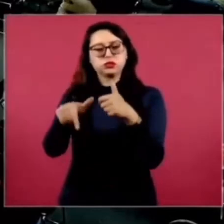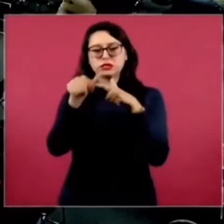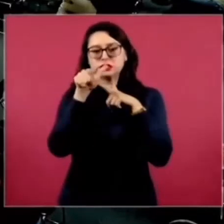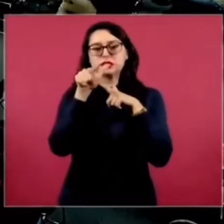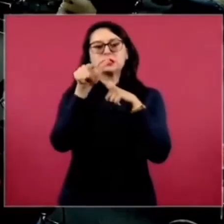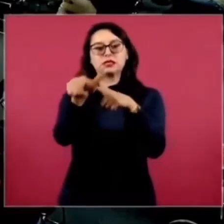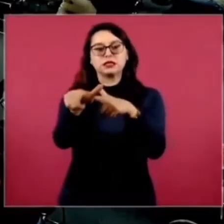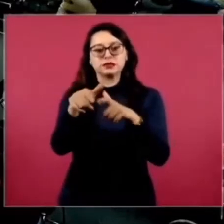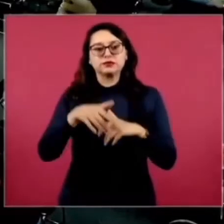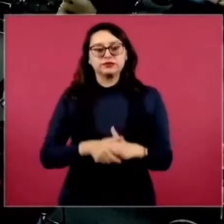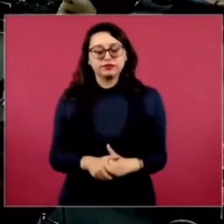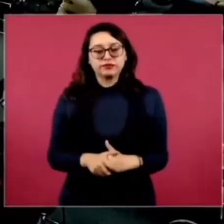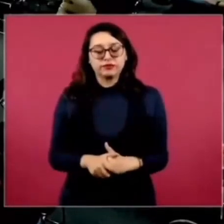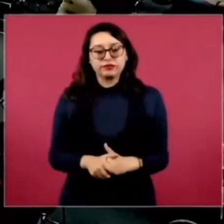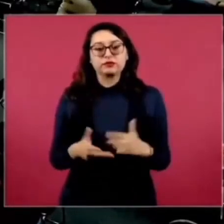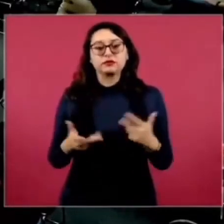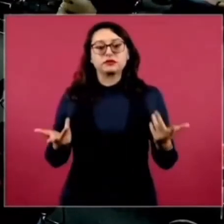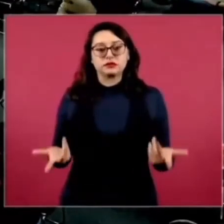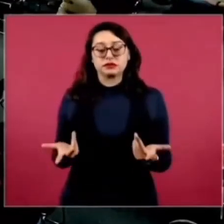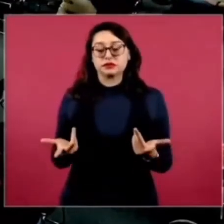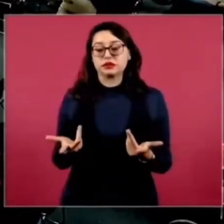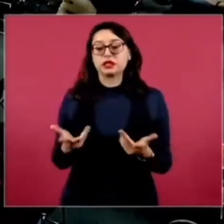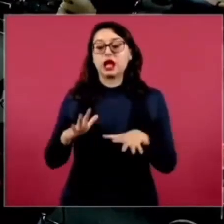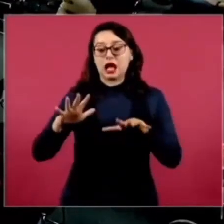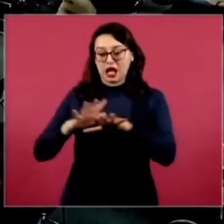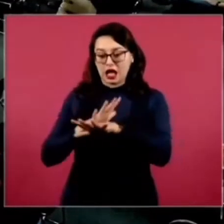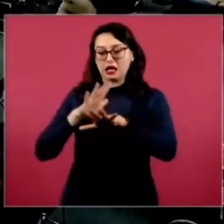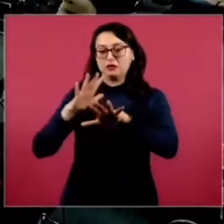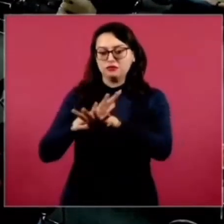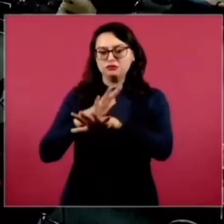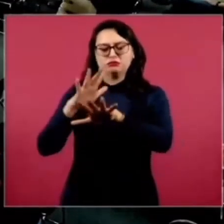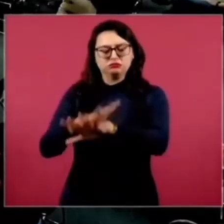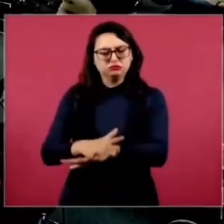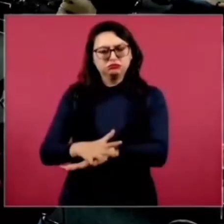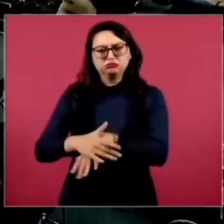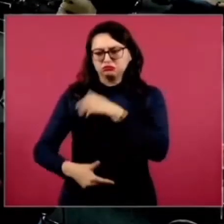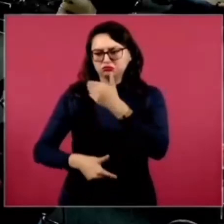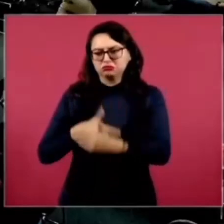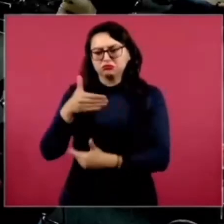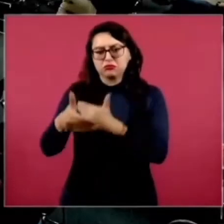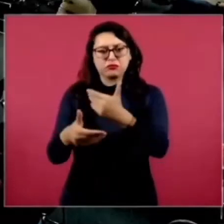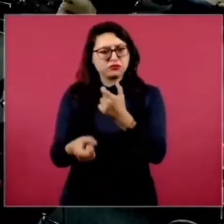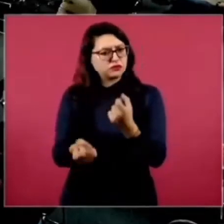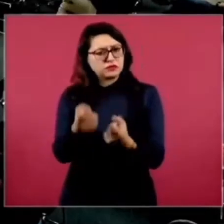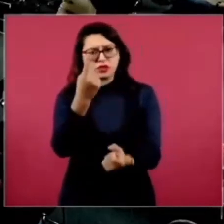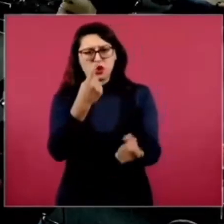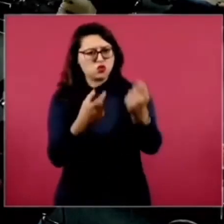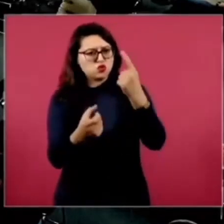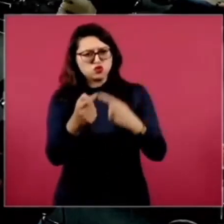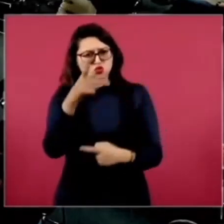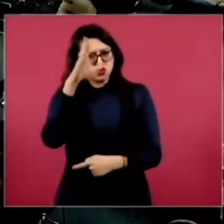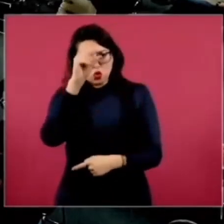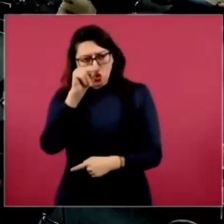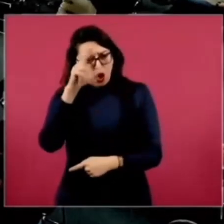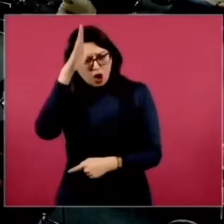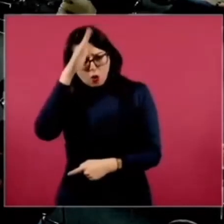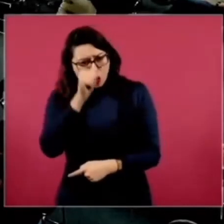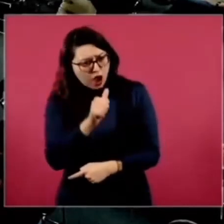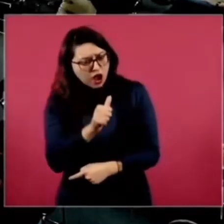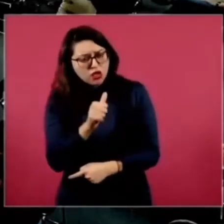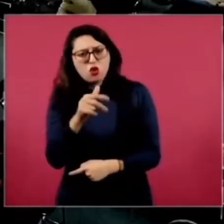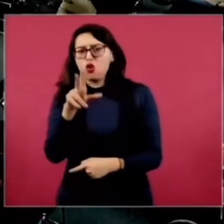lograr estos cambios respetando el derecho a disentir, sin reprimir a nadie,